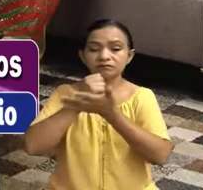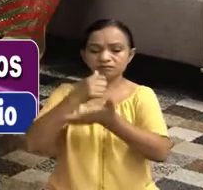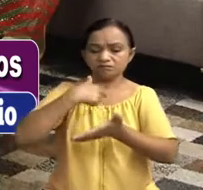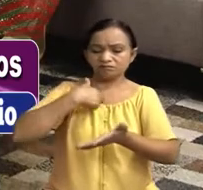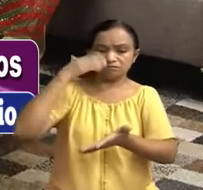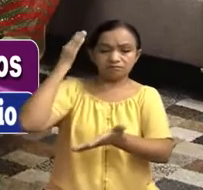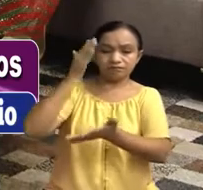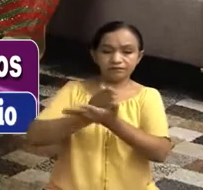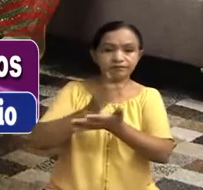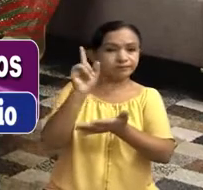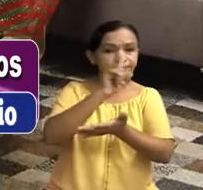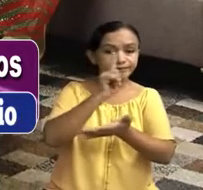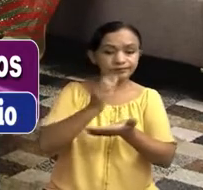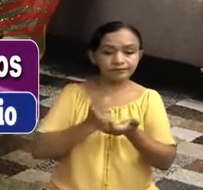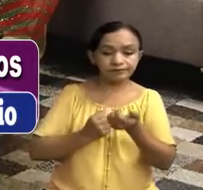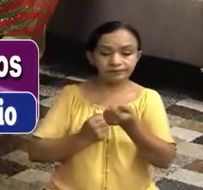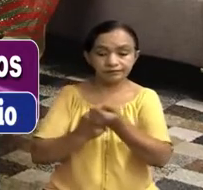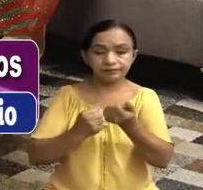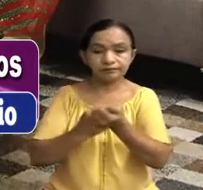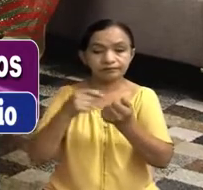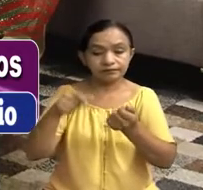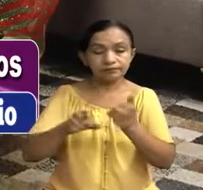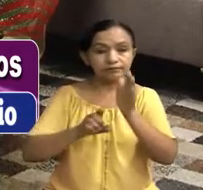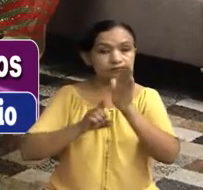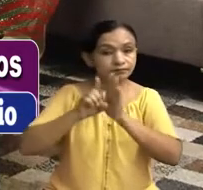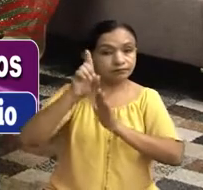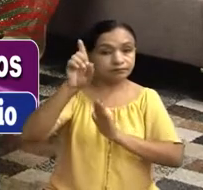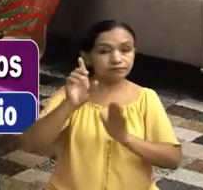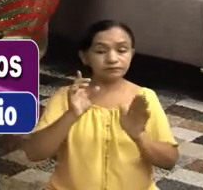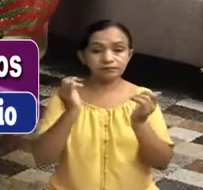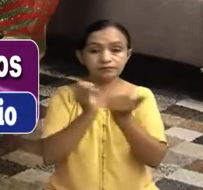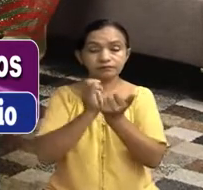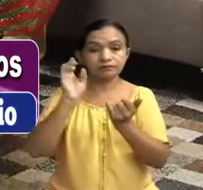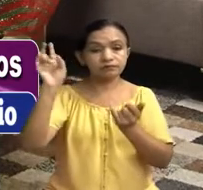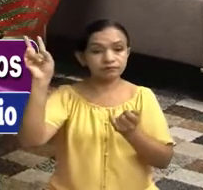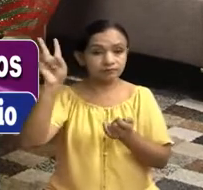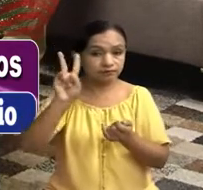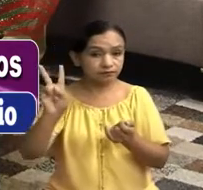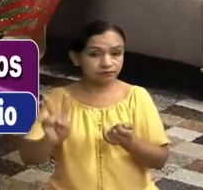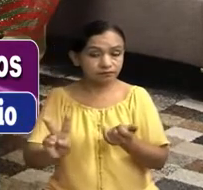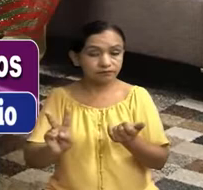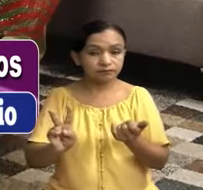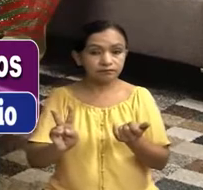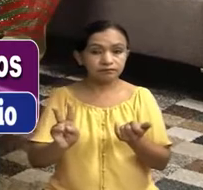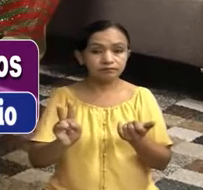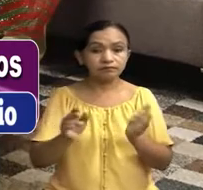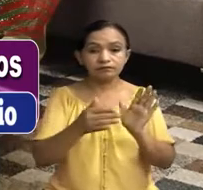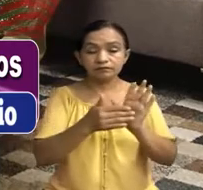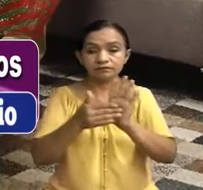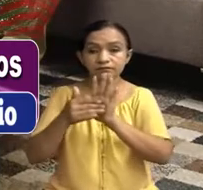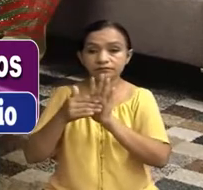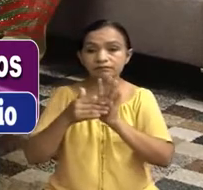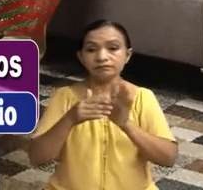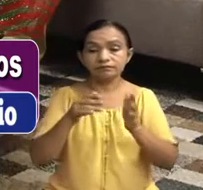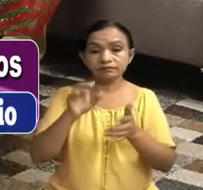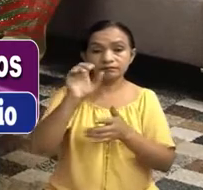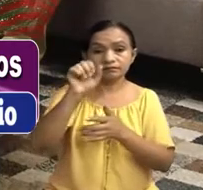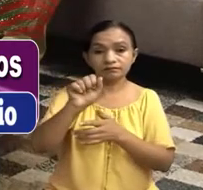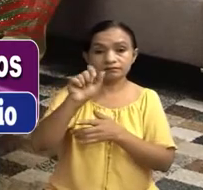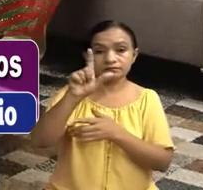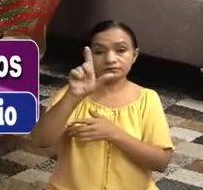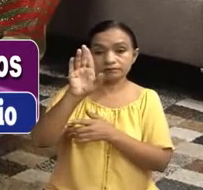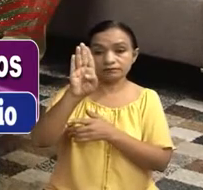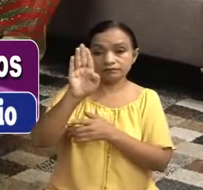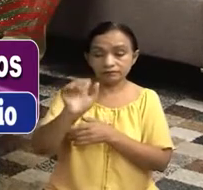sino a contribuir al desarrollo de esos pueblos. Igualmente la Revolución Bolivariana, que con su modelo, bueno, a partir del ALBA, pues, y de la